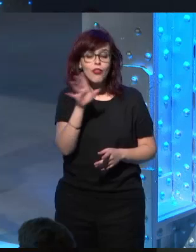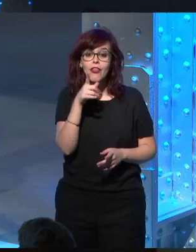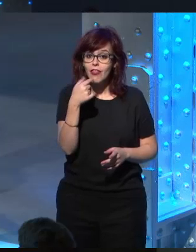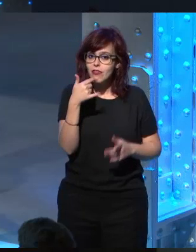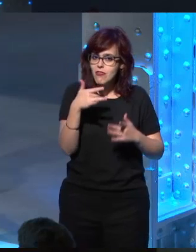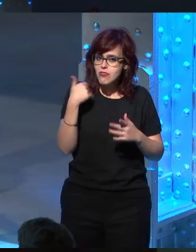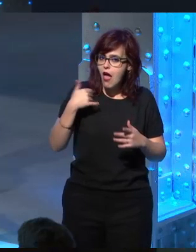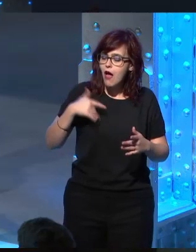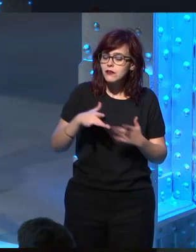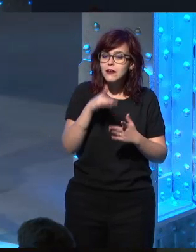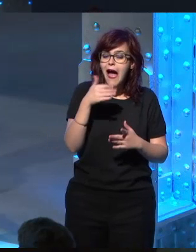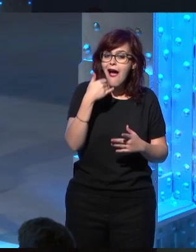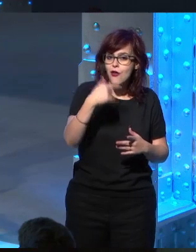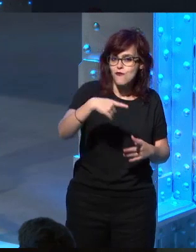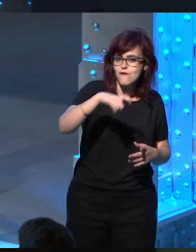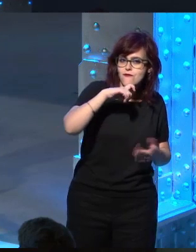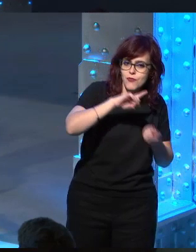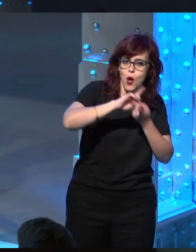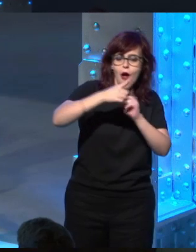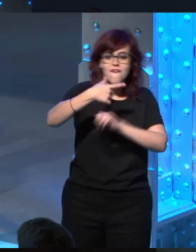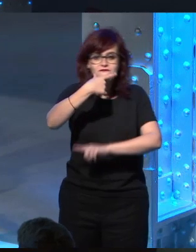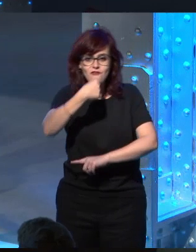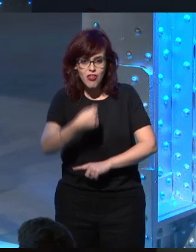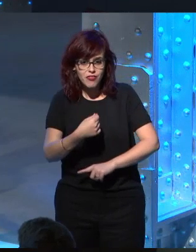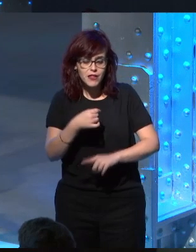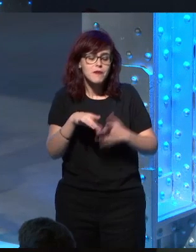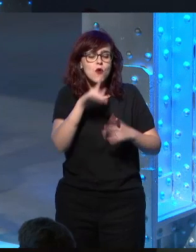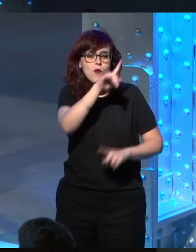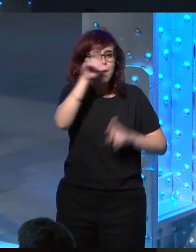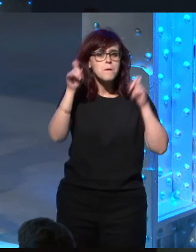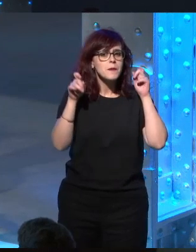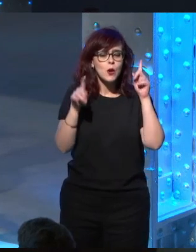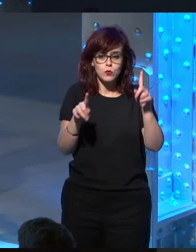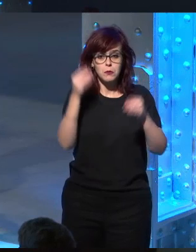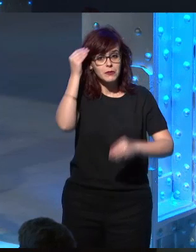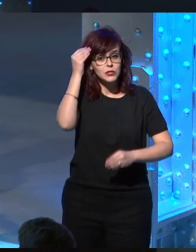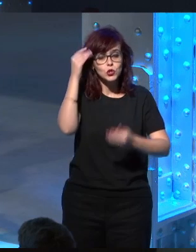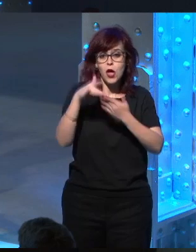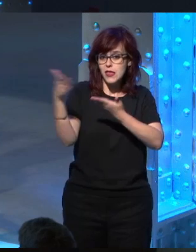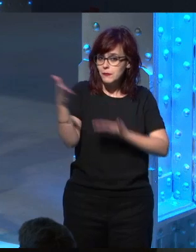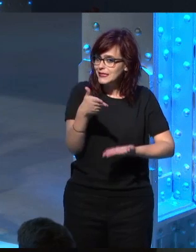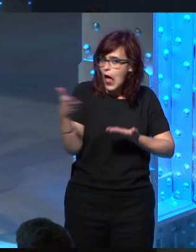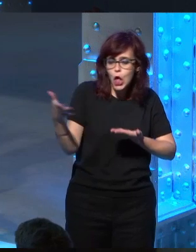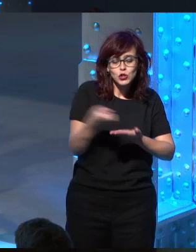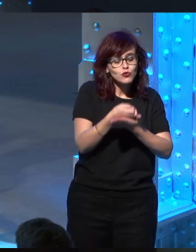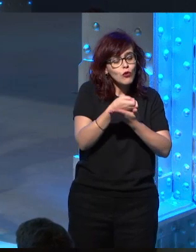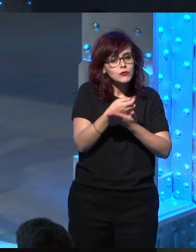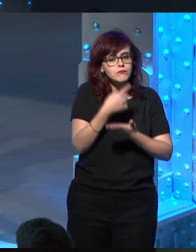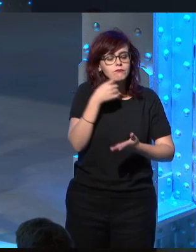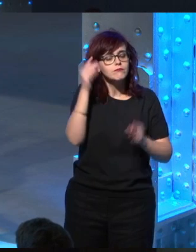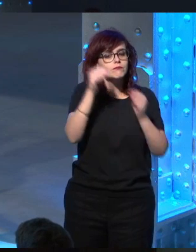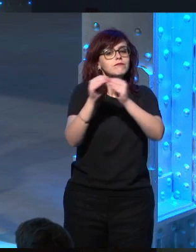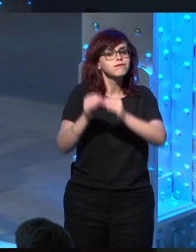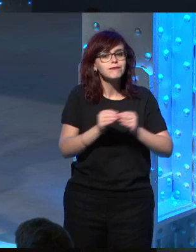hacer cuestiones que son complejas, fáciles. Todo esto parte de una pregunta, supongo, y creo que esto lo tienen en común todos nuestros invitados, que es: ¿cómo